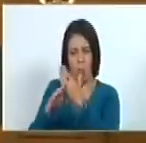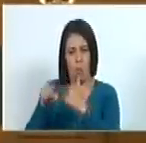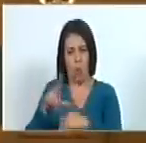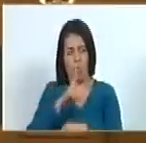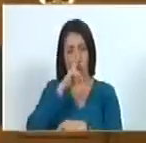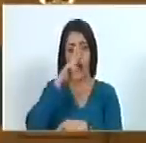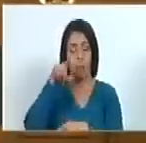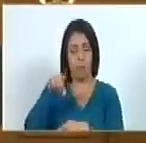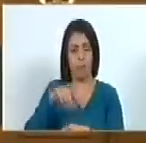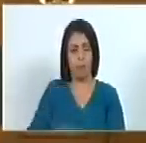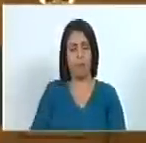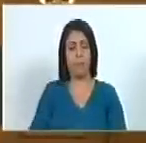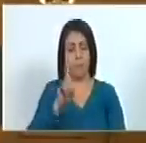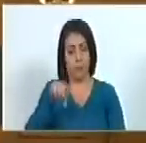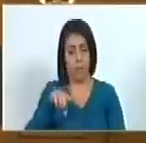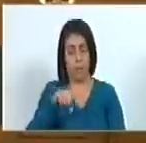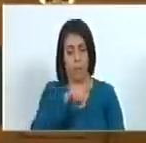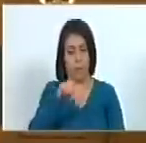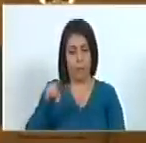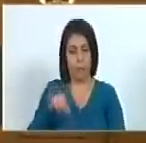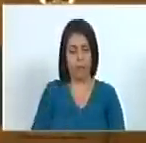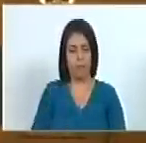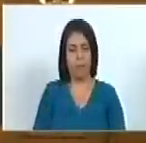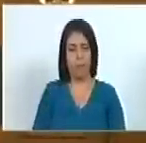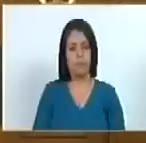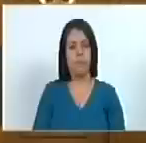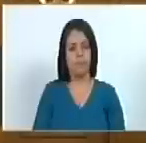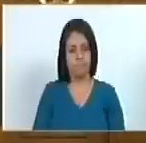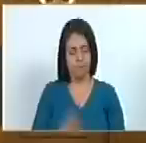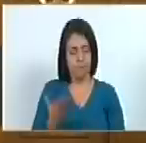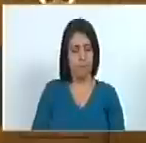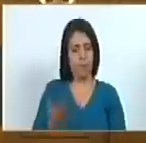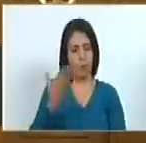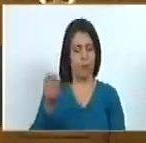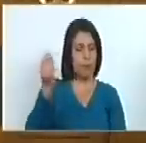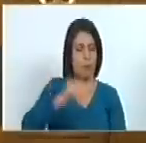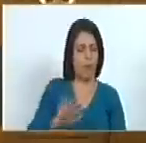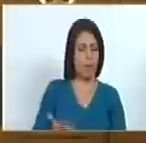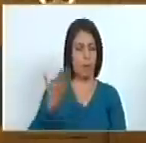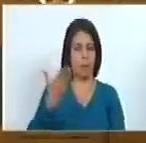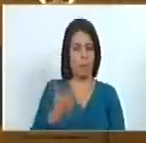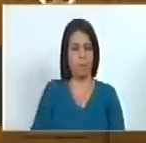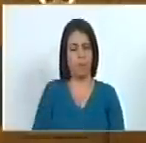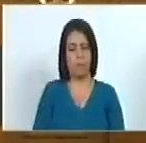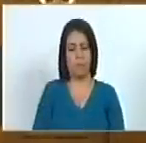criminal, además de ello, es tan importante o mucho más importante